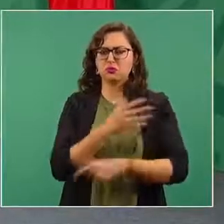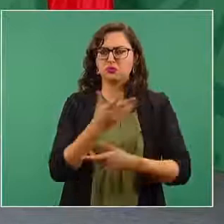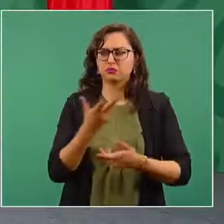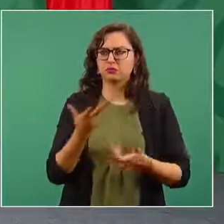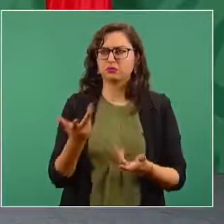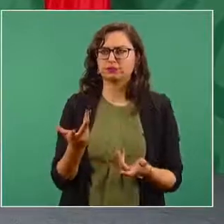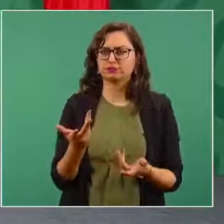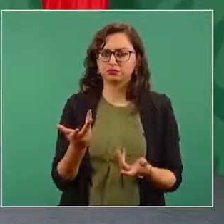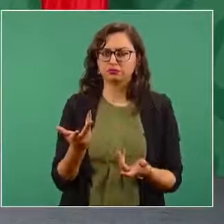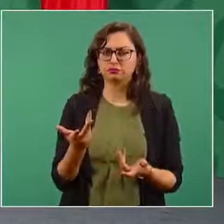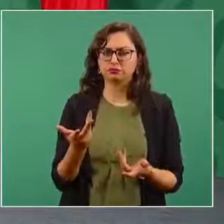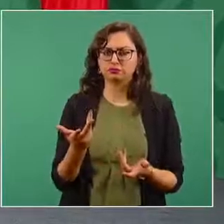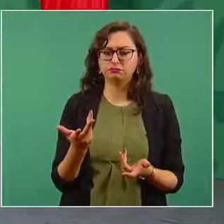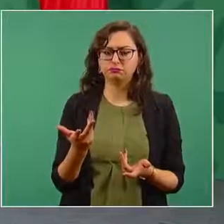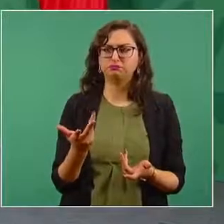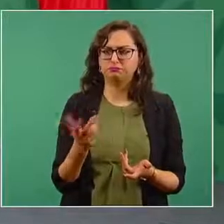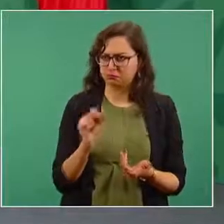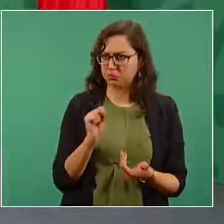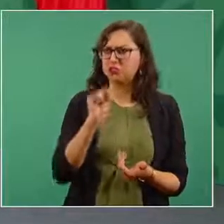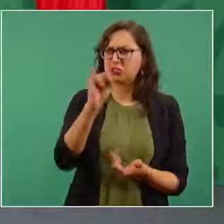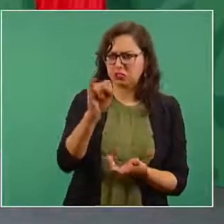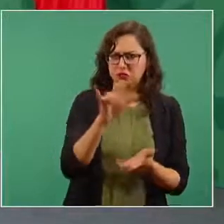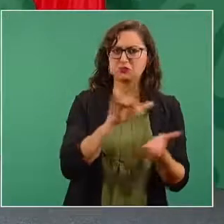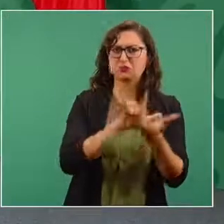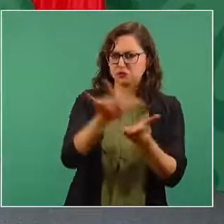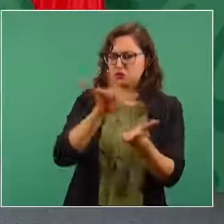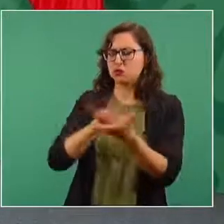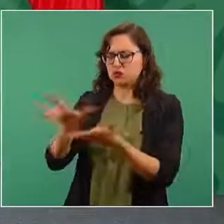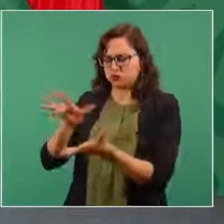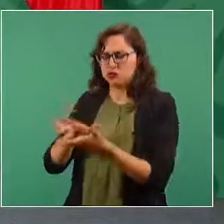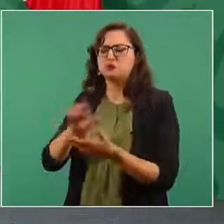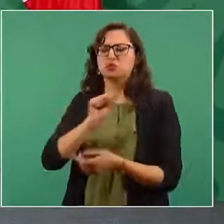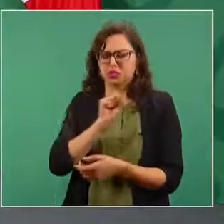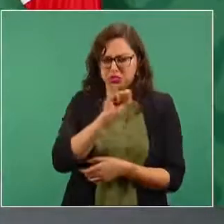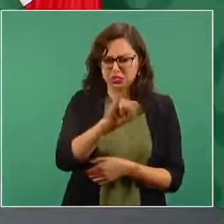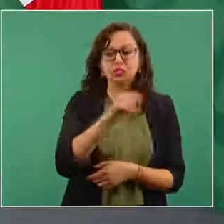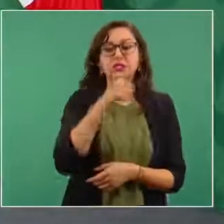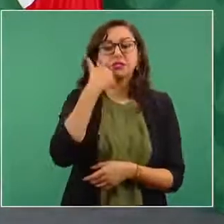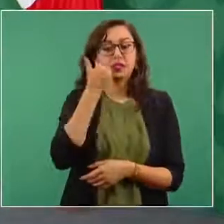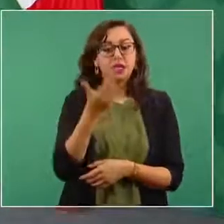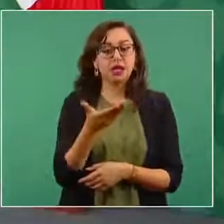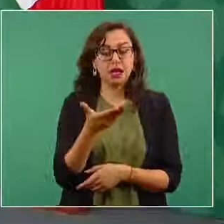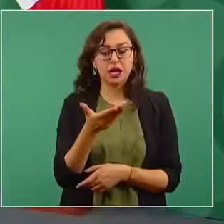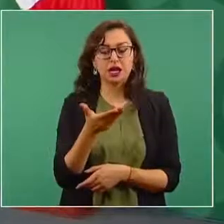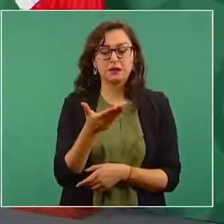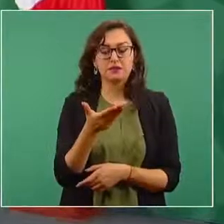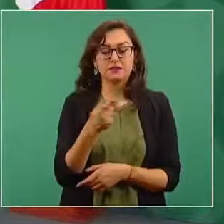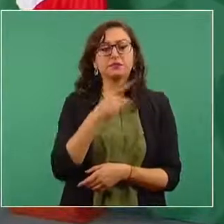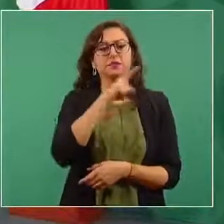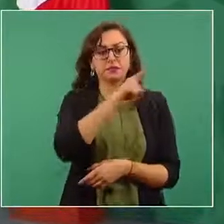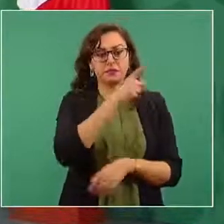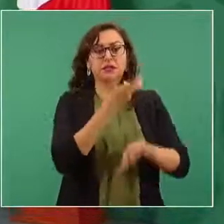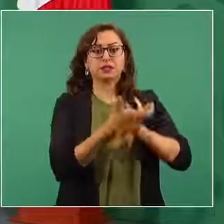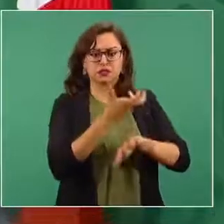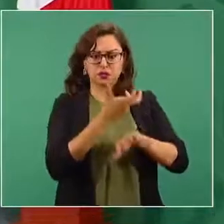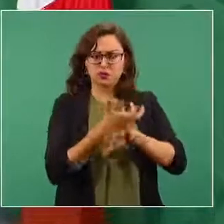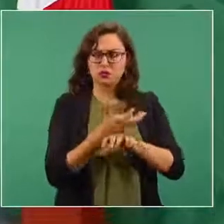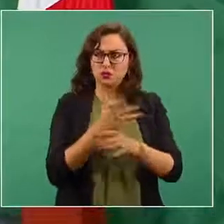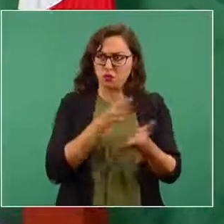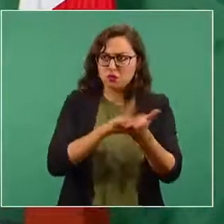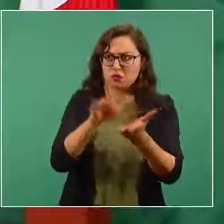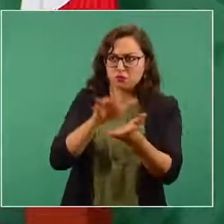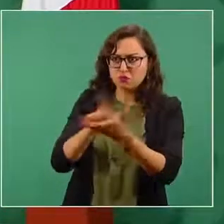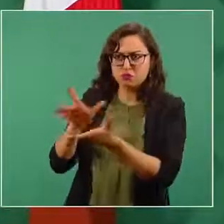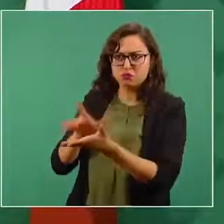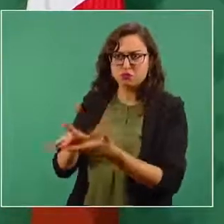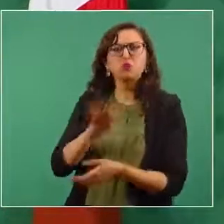propósito de vacunación, que Estados Unidos ayude